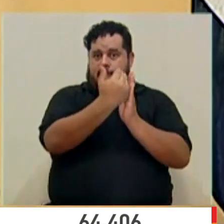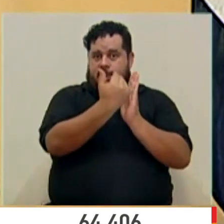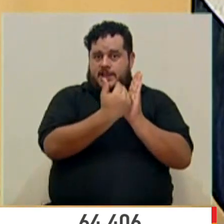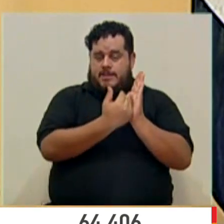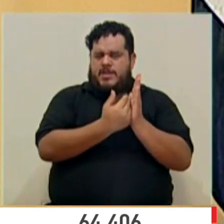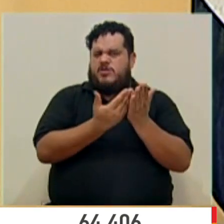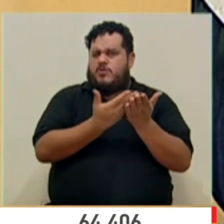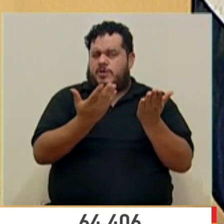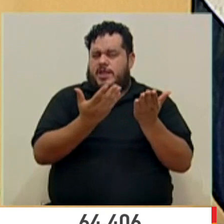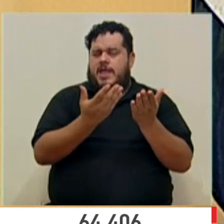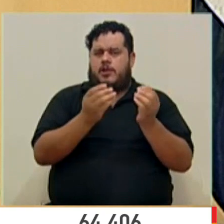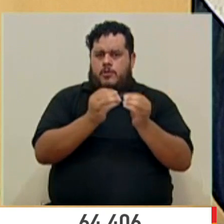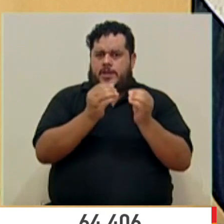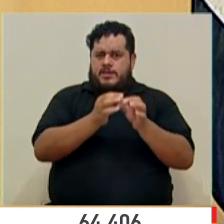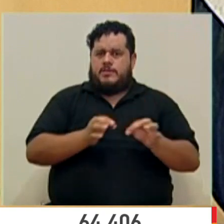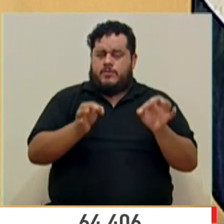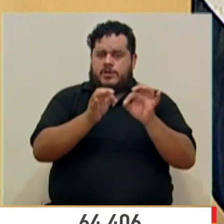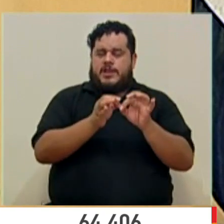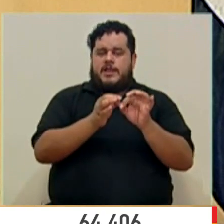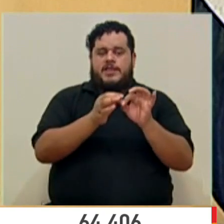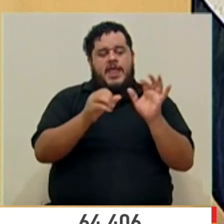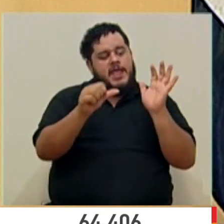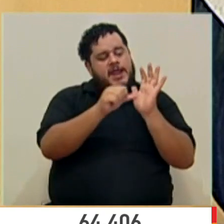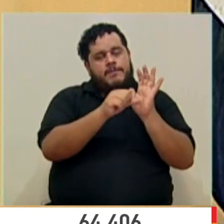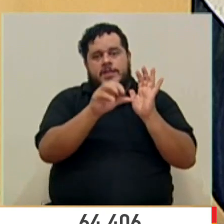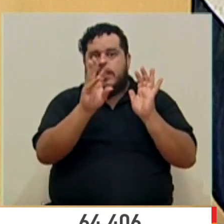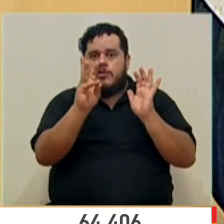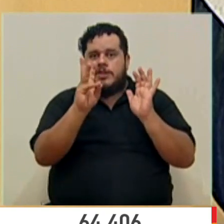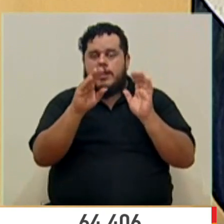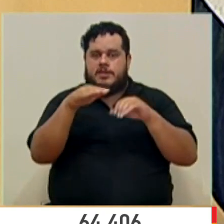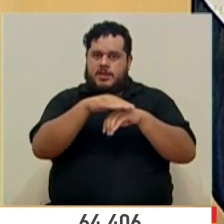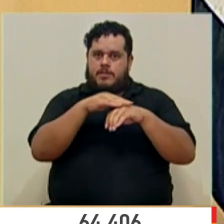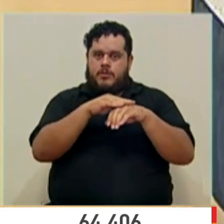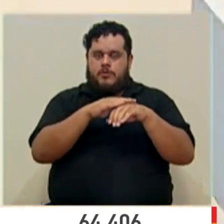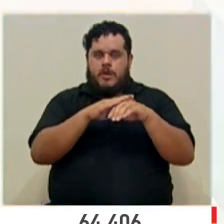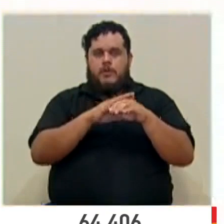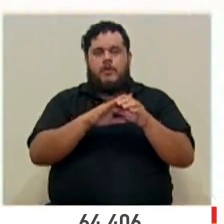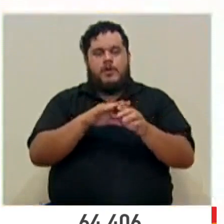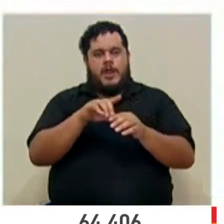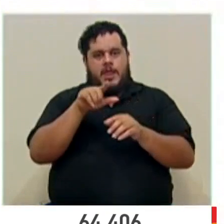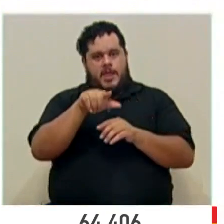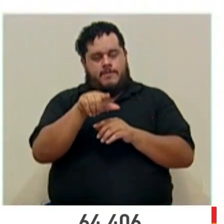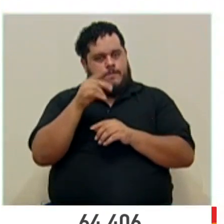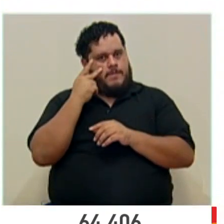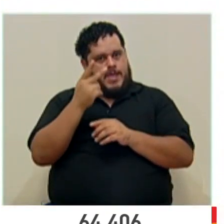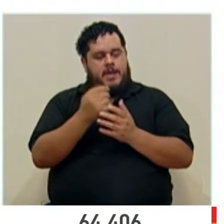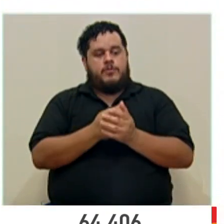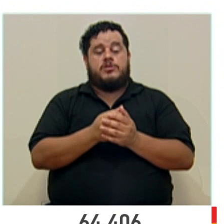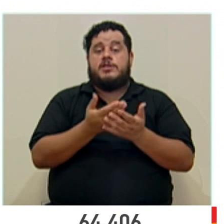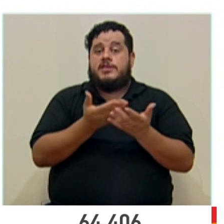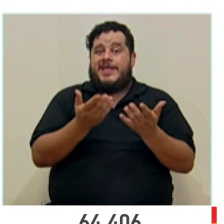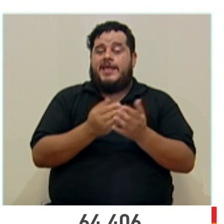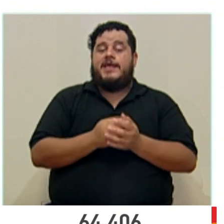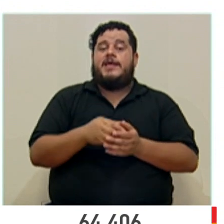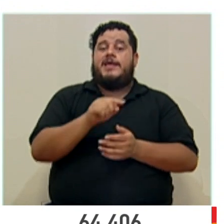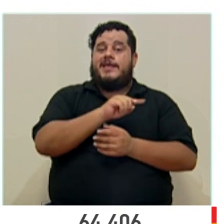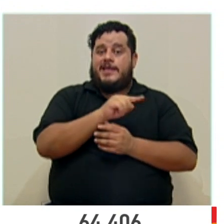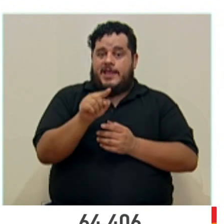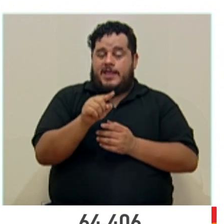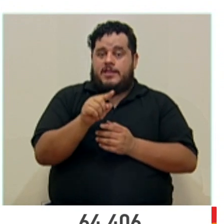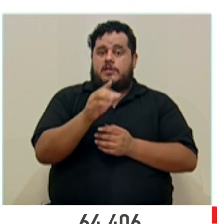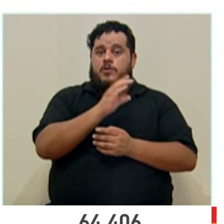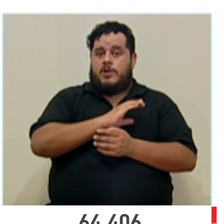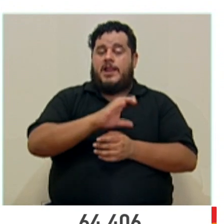arraigo en el apartado 6, que yo voy a pedir por favor que pongan a presentación, en virtud de que son